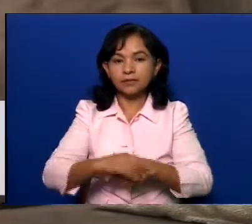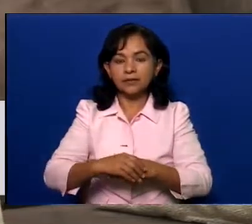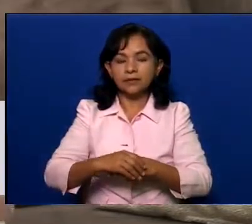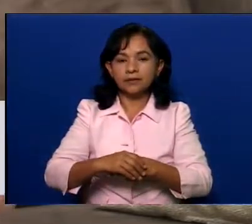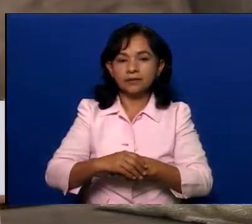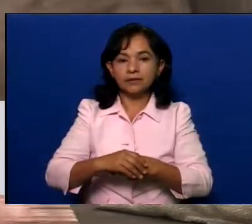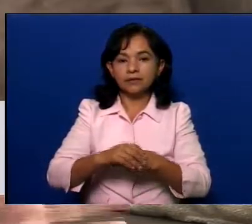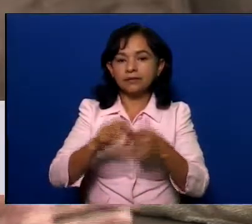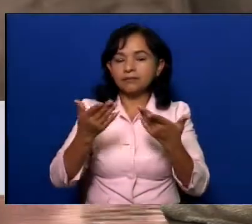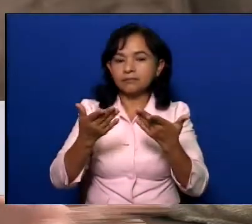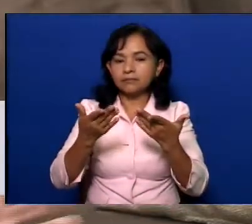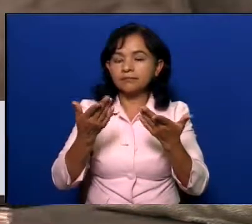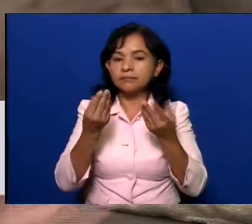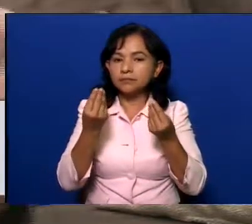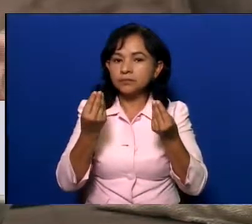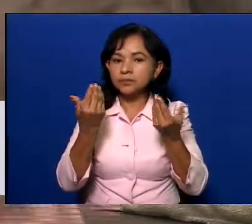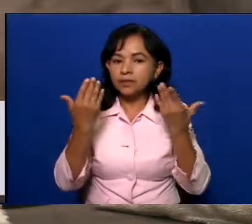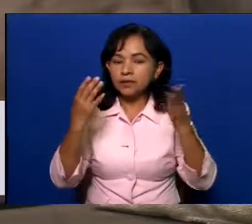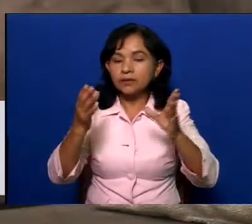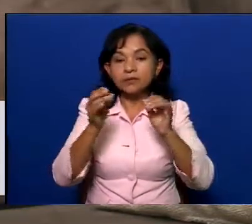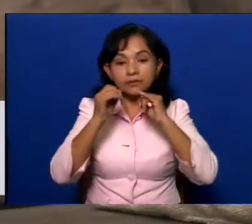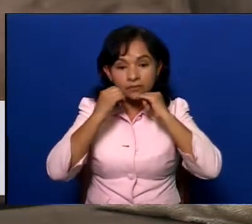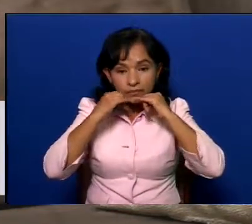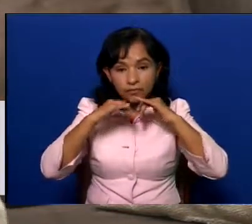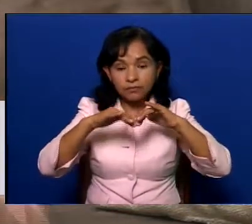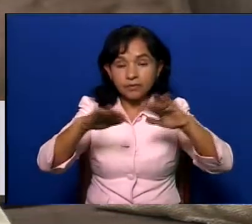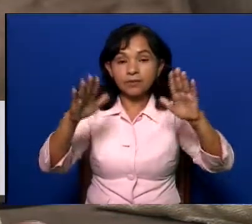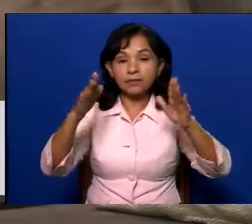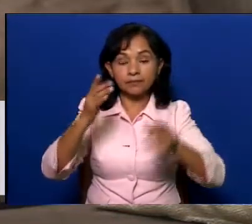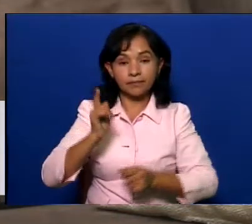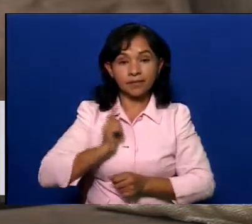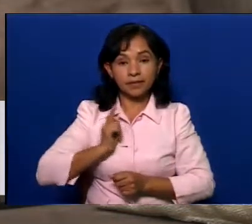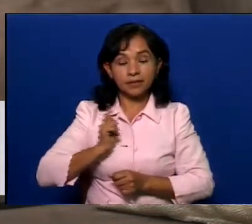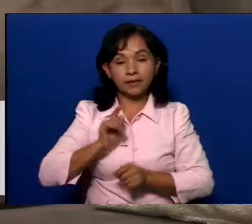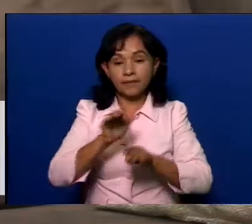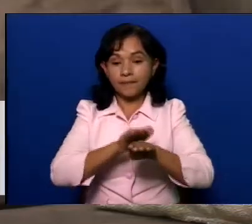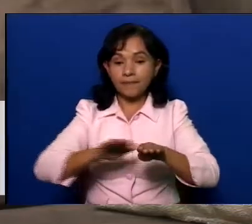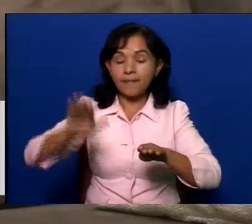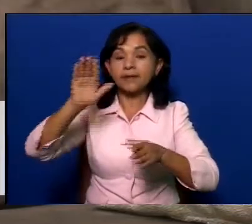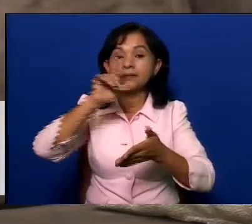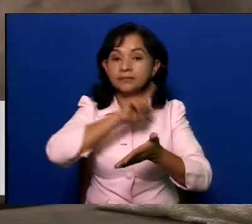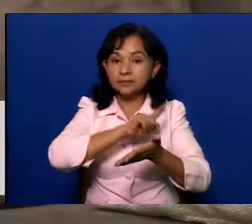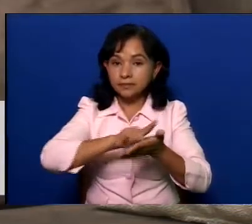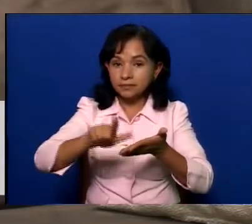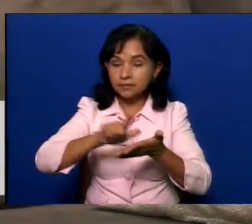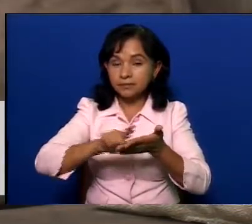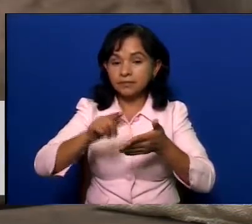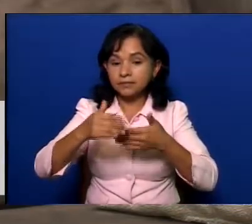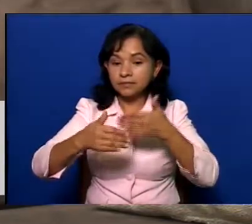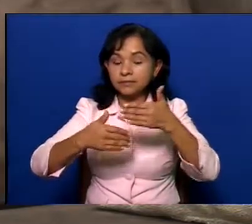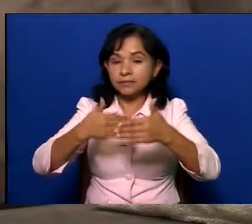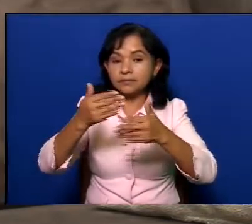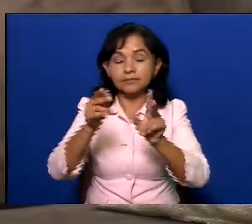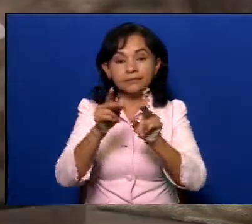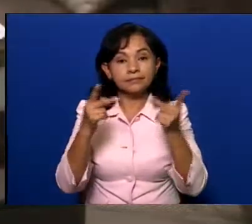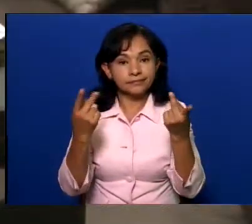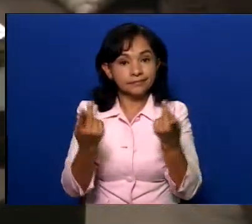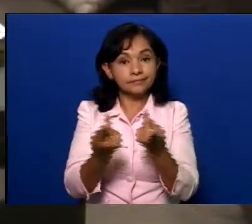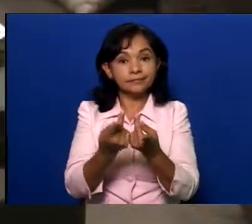más. Y ahí es donde la ayuda internacional se manifiesta, pues. En el hospital de la